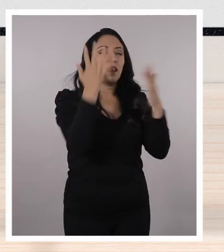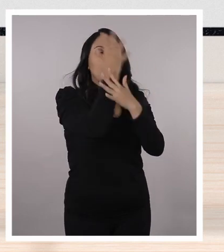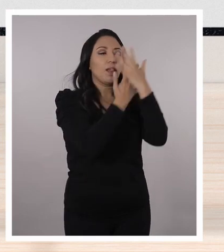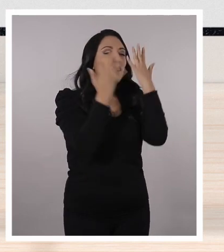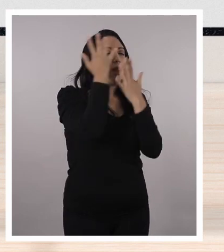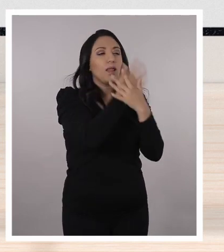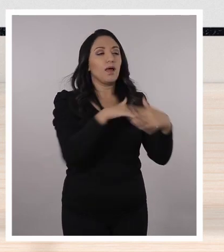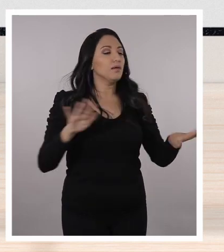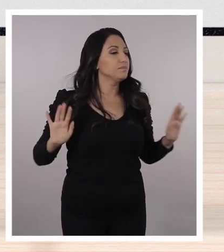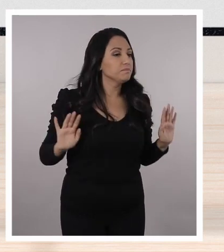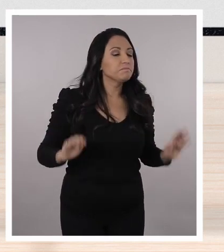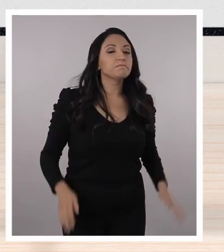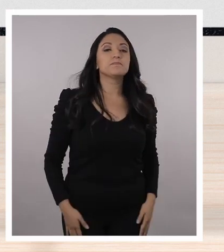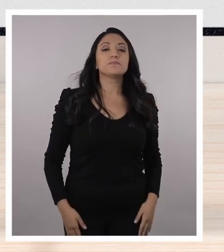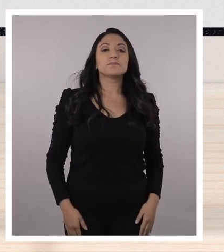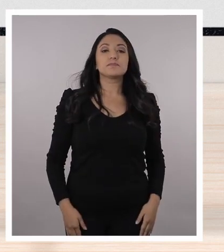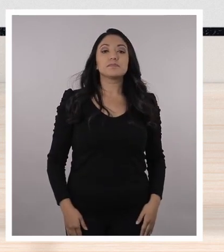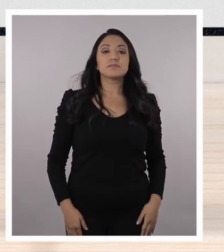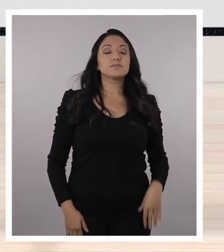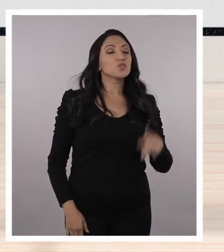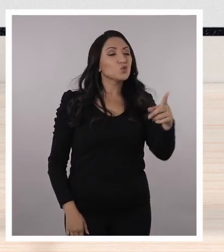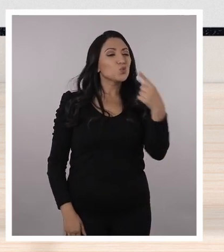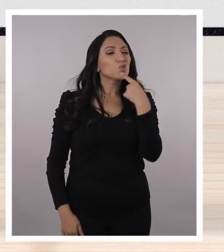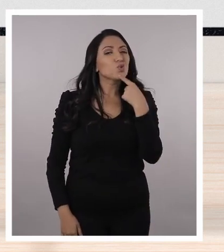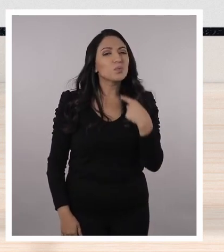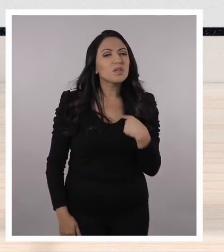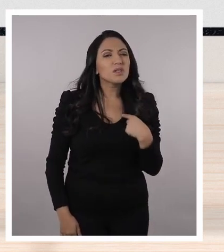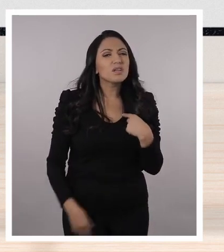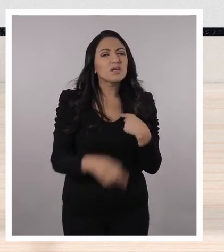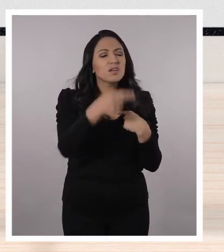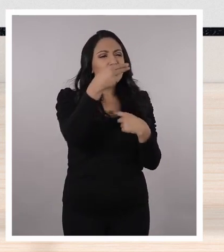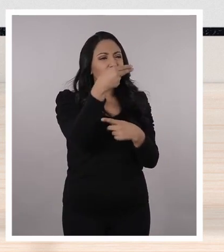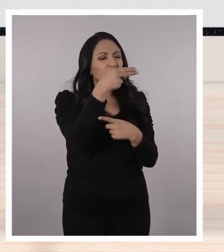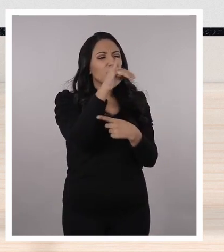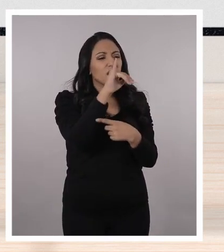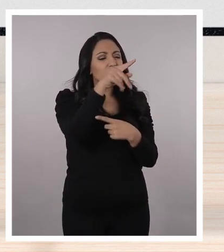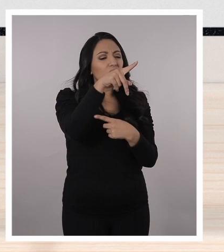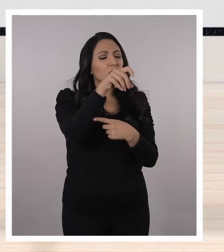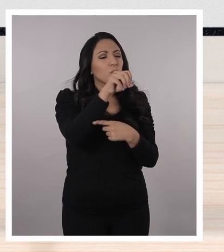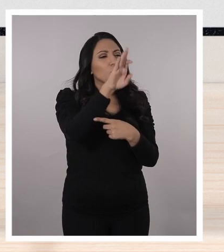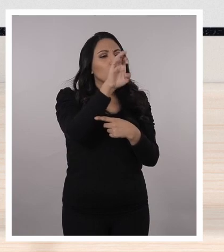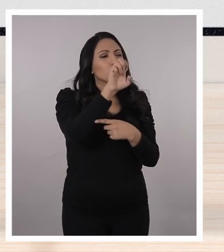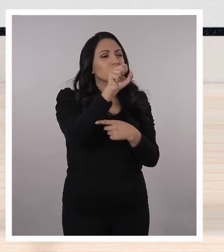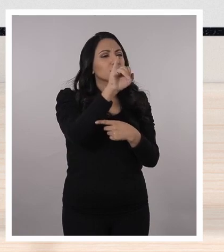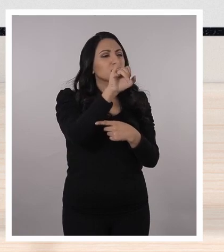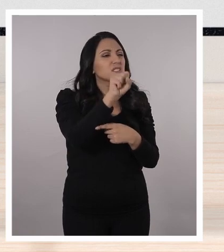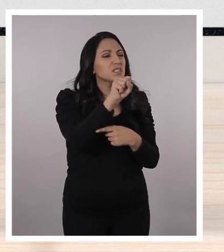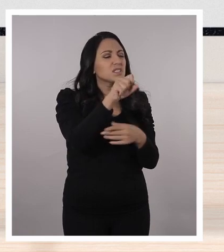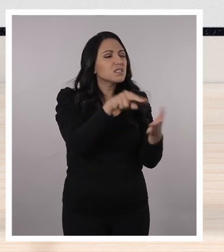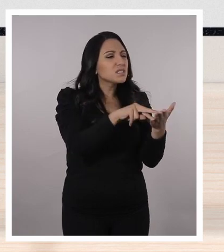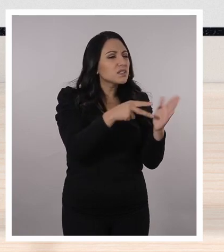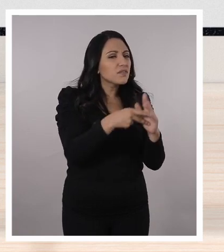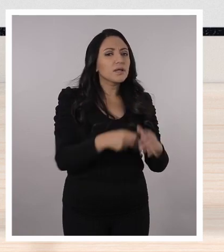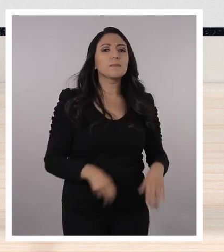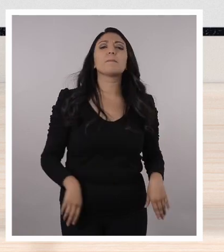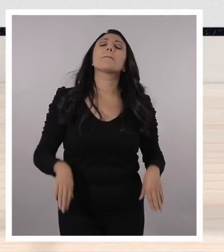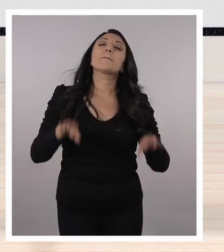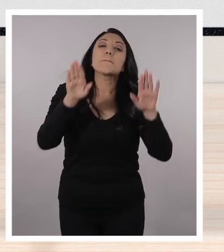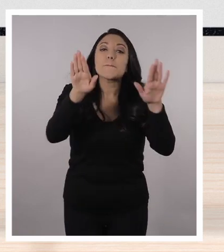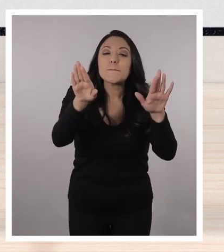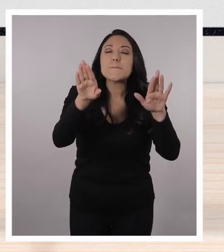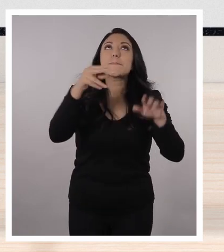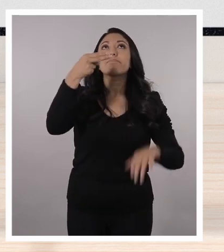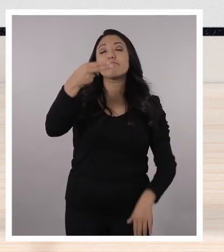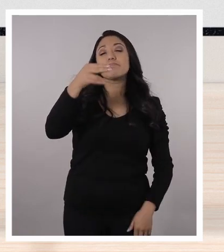profe. Ahí ya me confundió un poquito más. ¿Por Me qué? está hablando de hipótesis y yo no sé qué son las hipótesis.